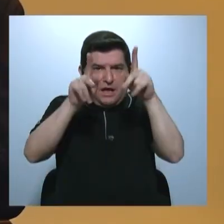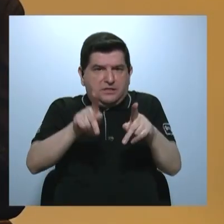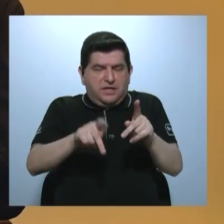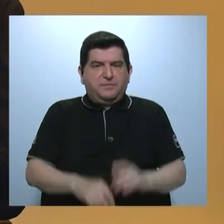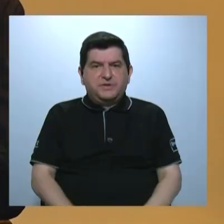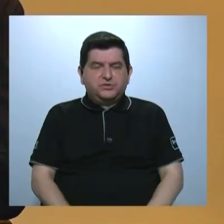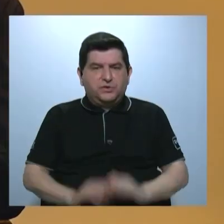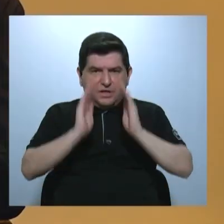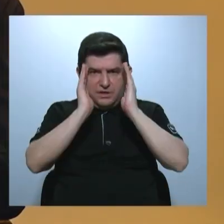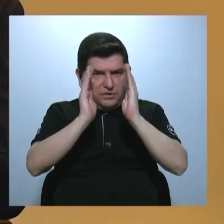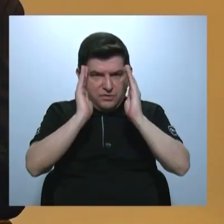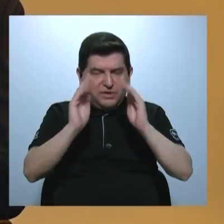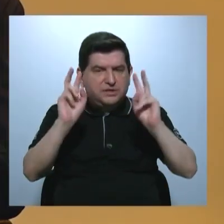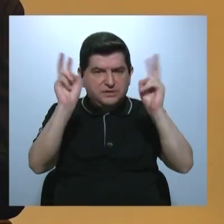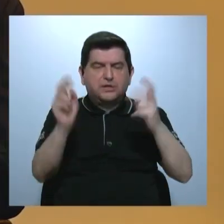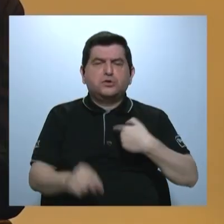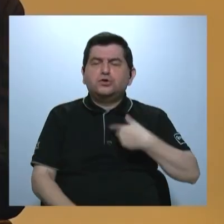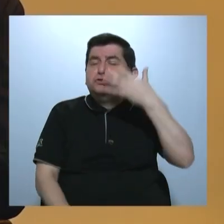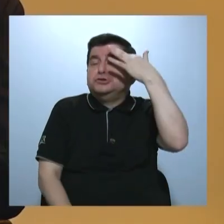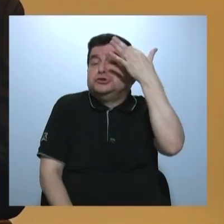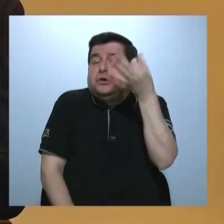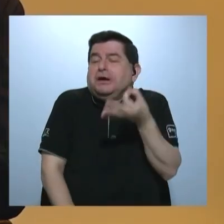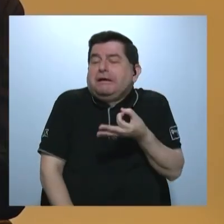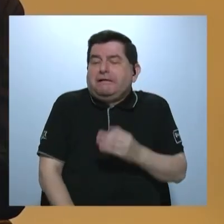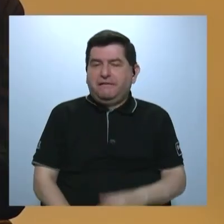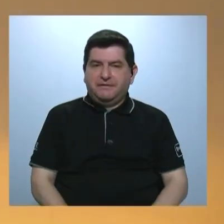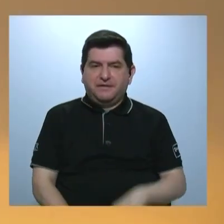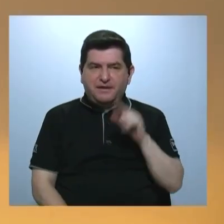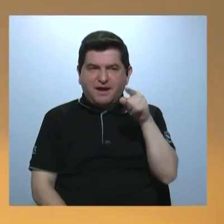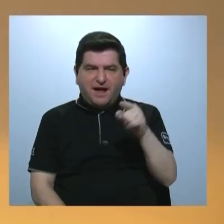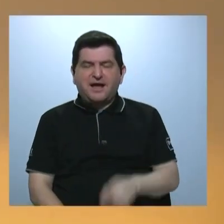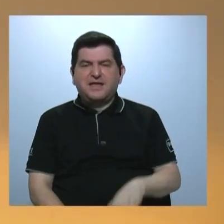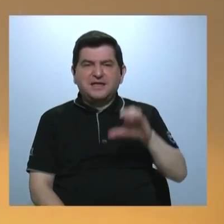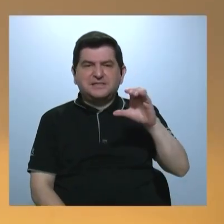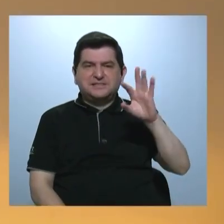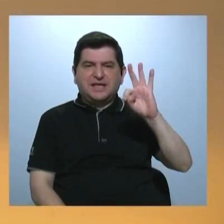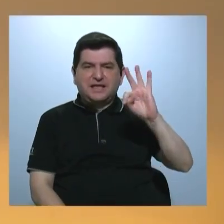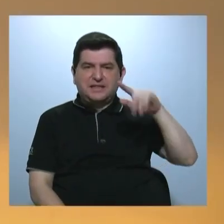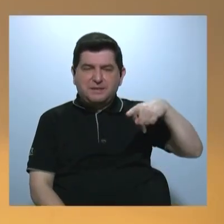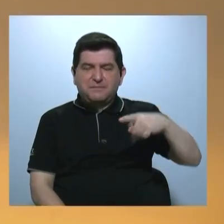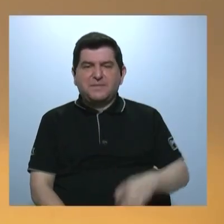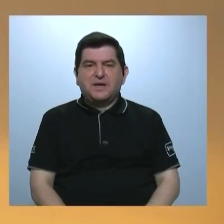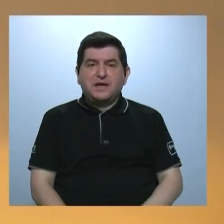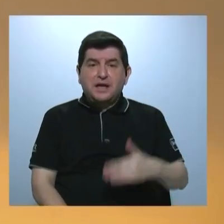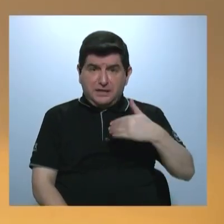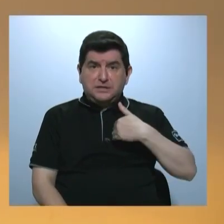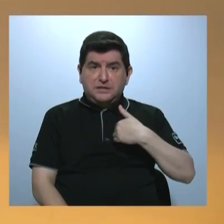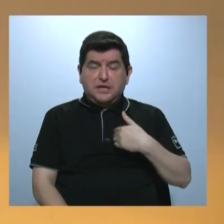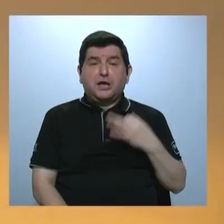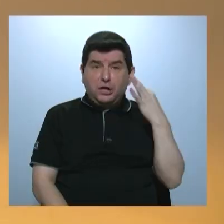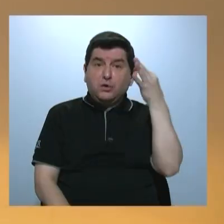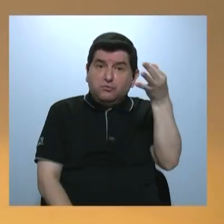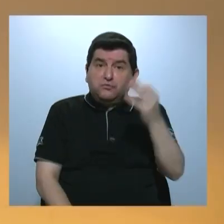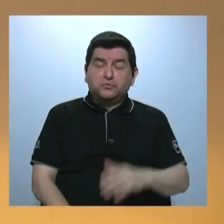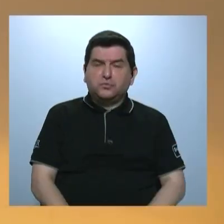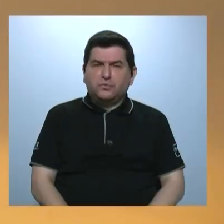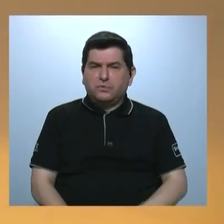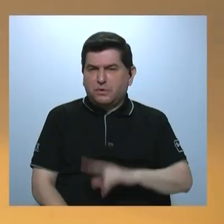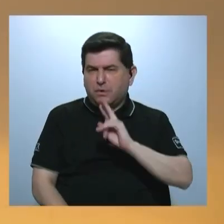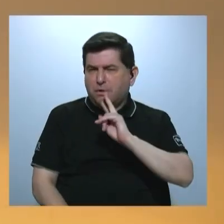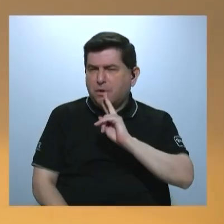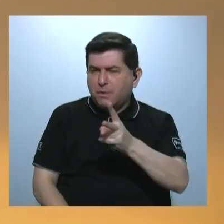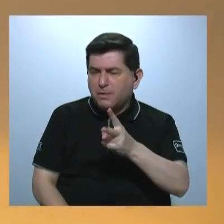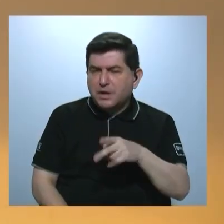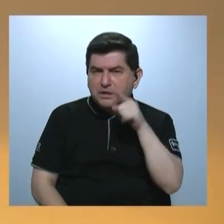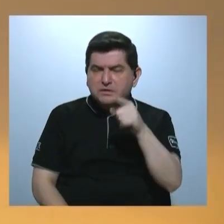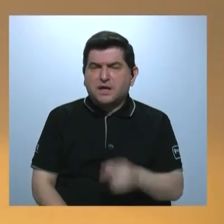ese tema. Claro. Yo tengo la impresión de que ahí donde hay un CTP se siembra futuro. ¿Es eso cierto en la